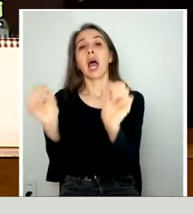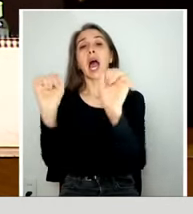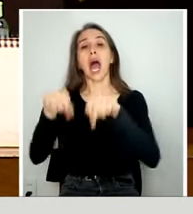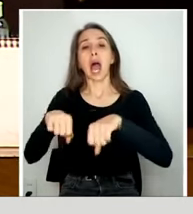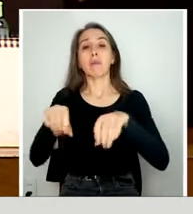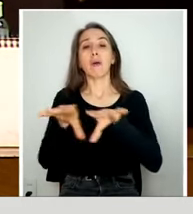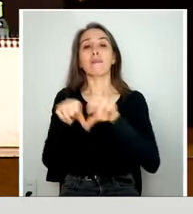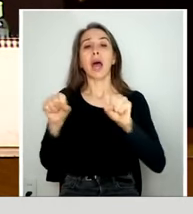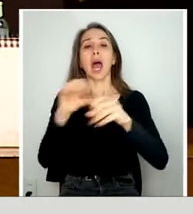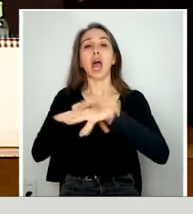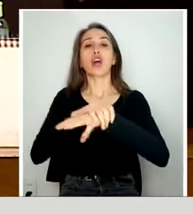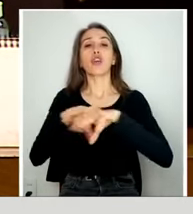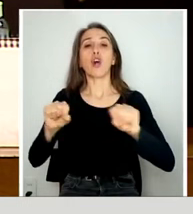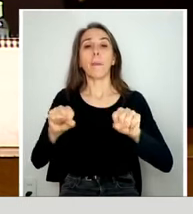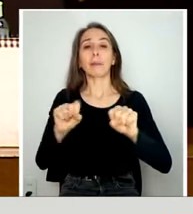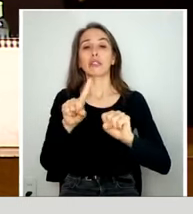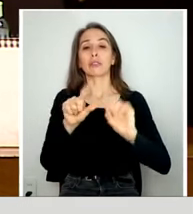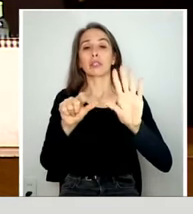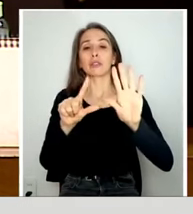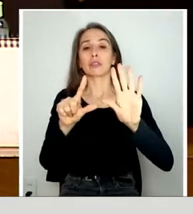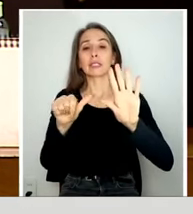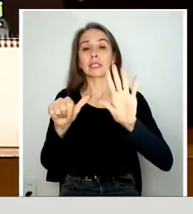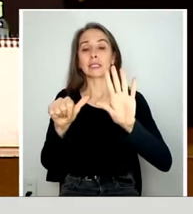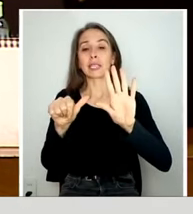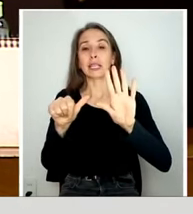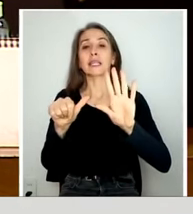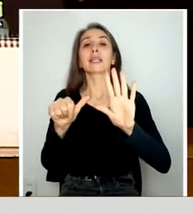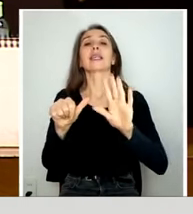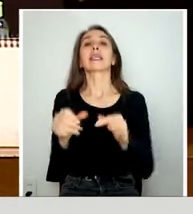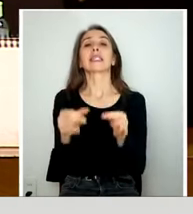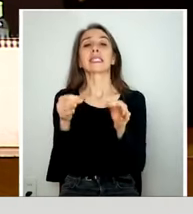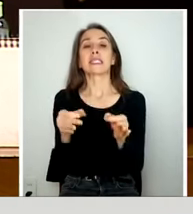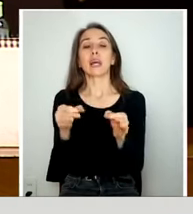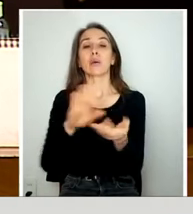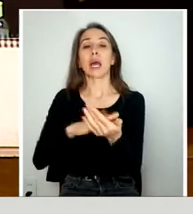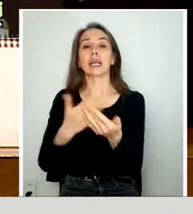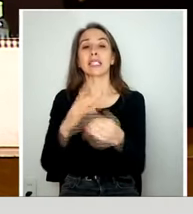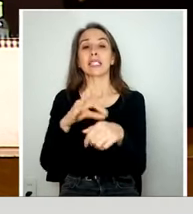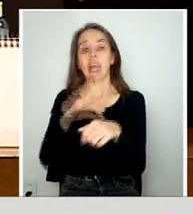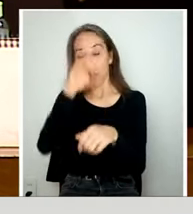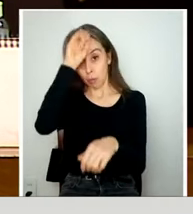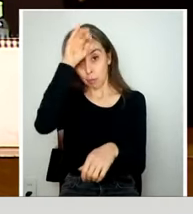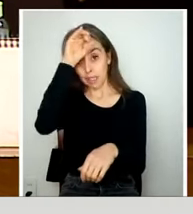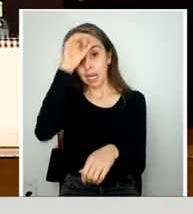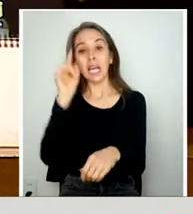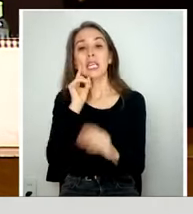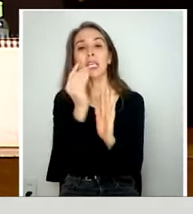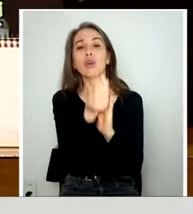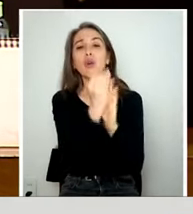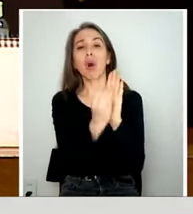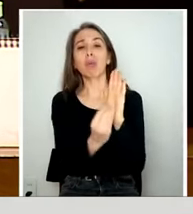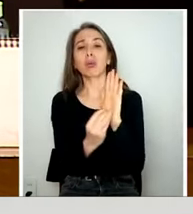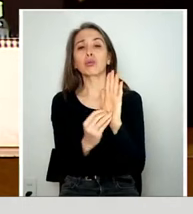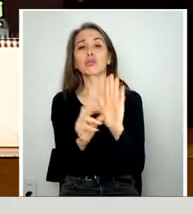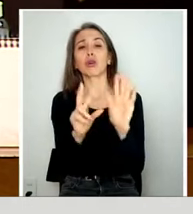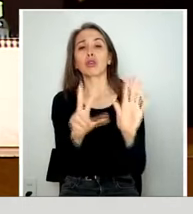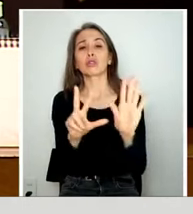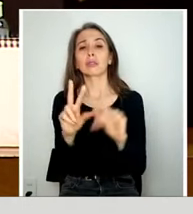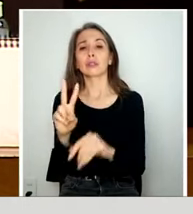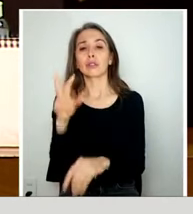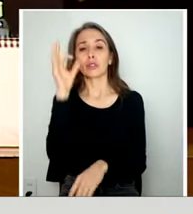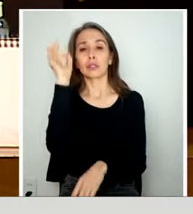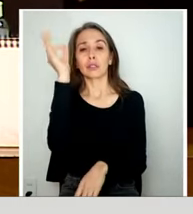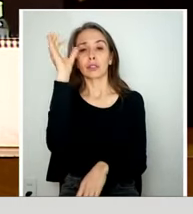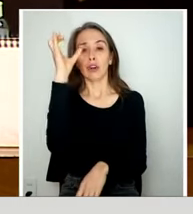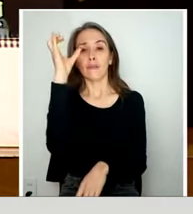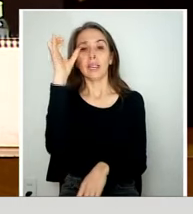sobre seguridad y salud en las minas adoptado por la octogésima segunda conferencia general